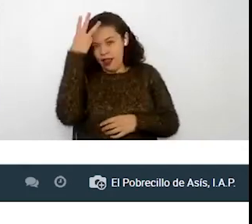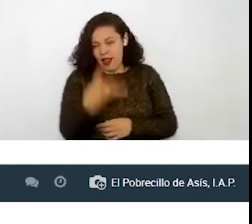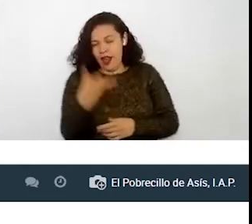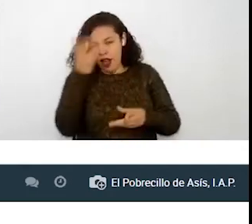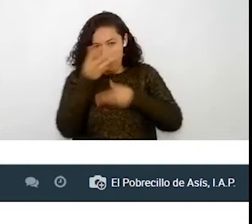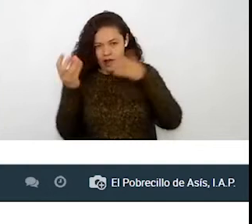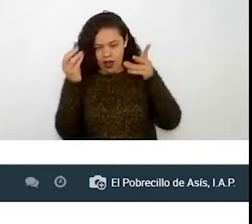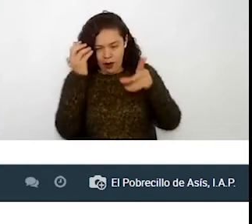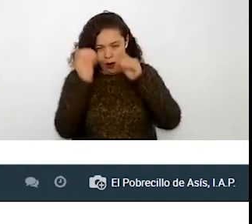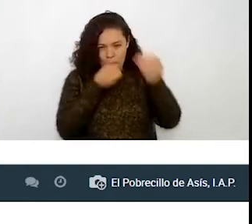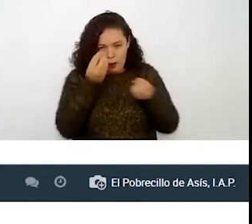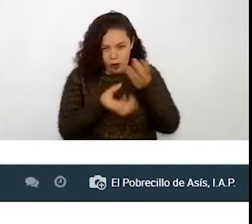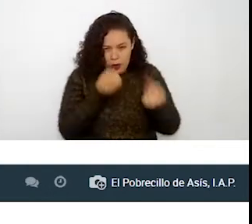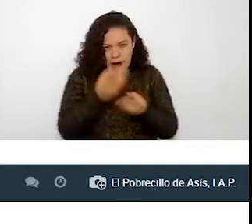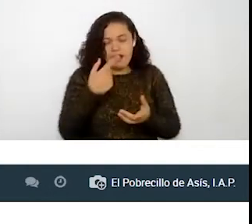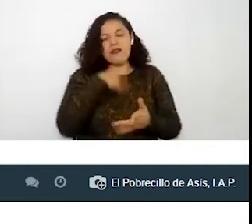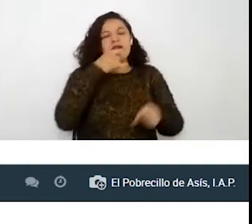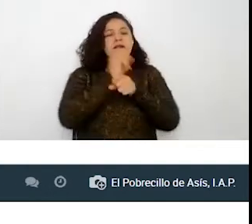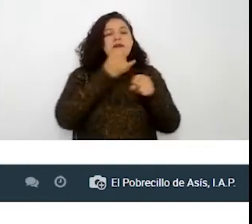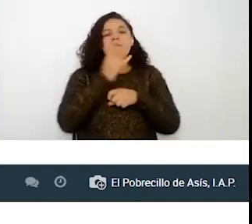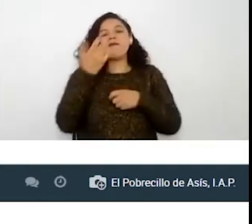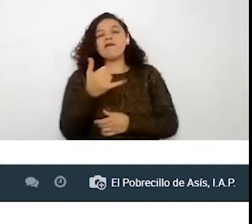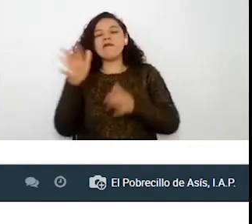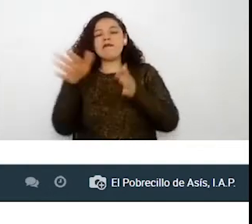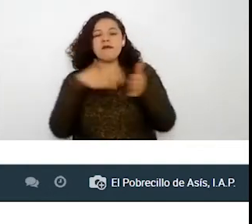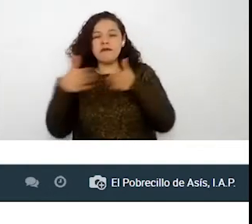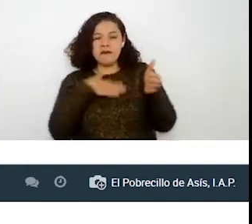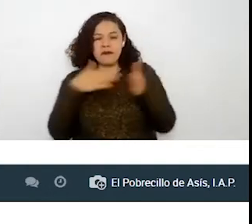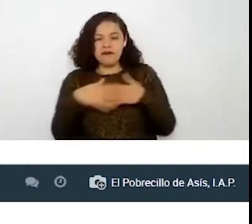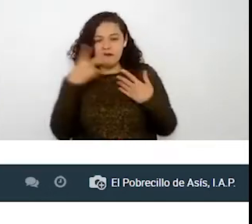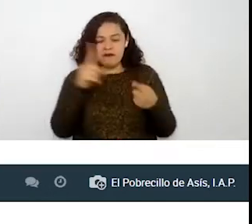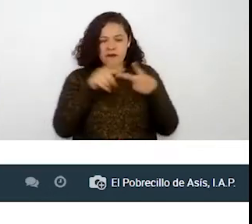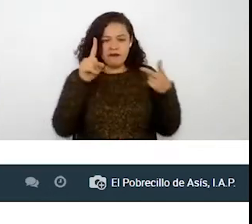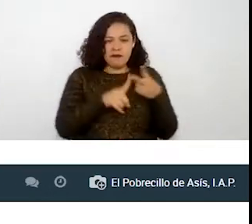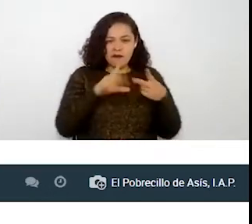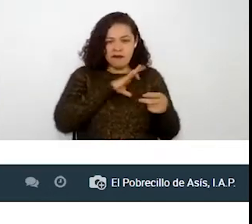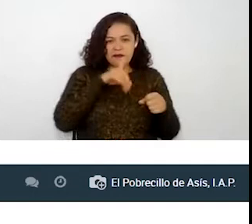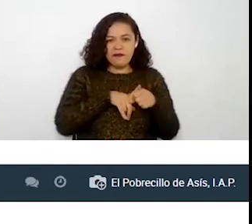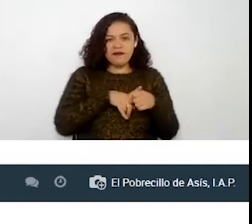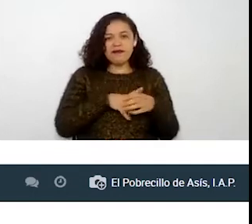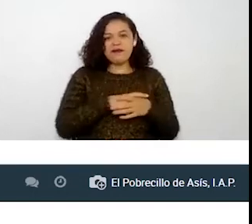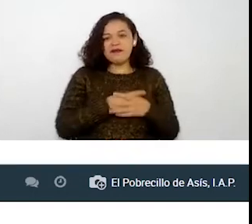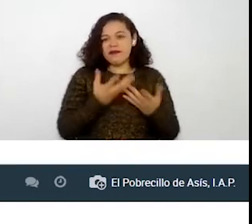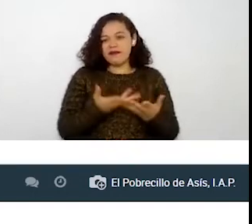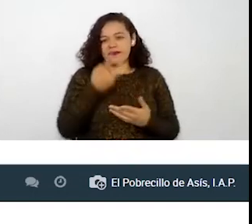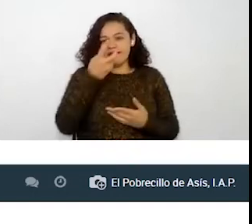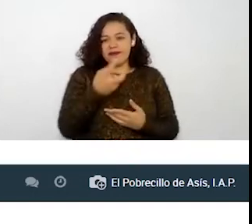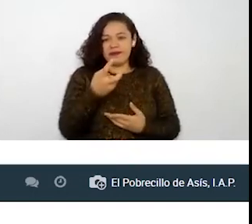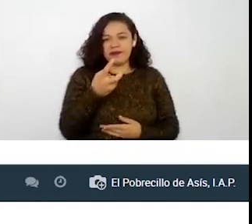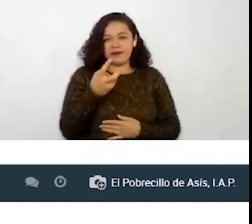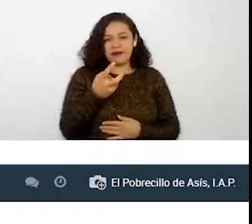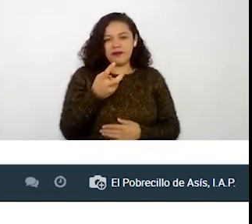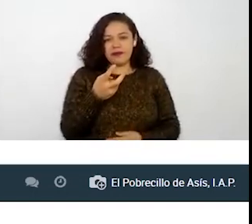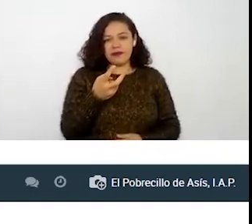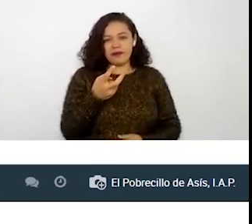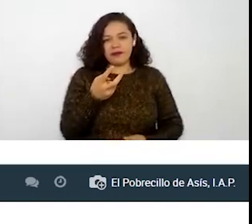carpintería y cocina no en esos dos específicamente van a estar este